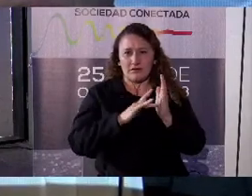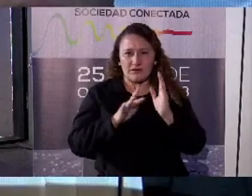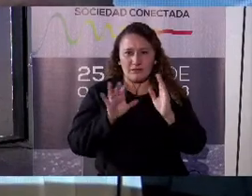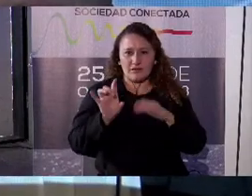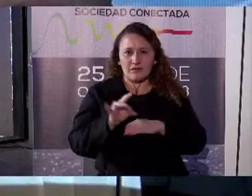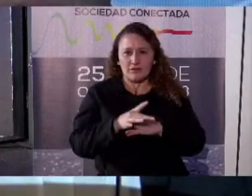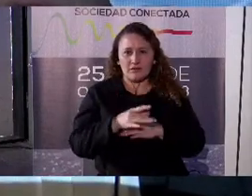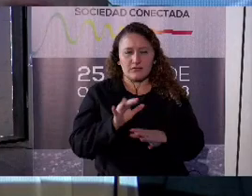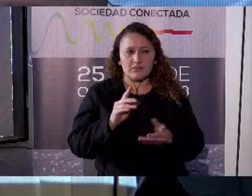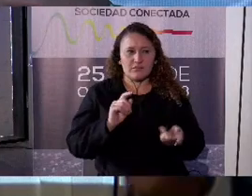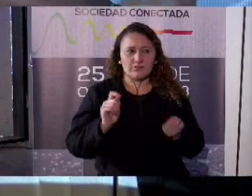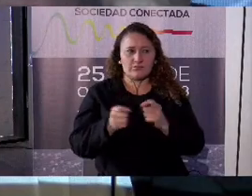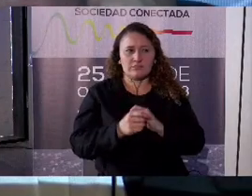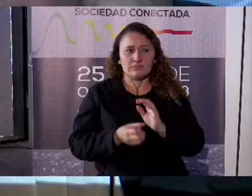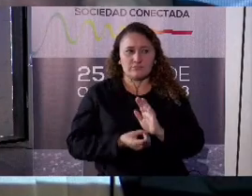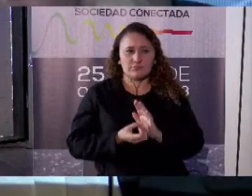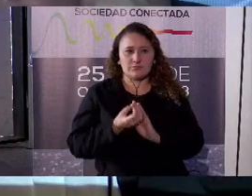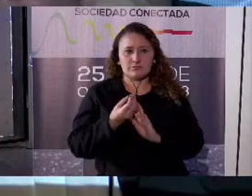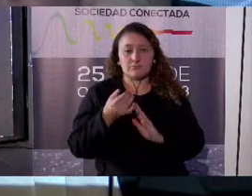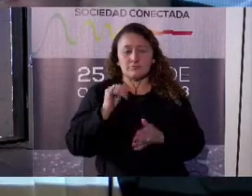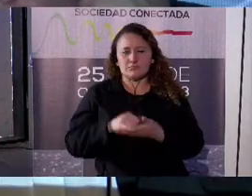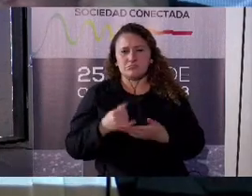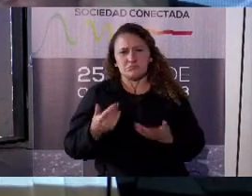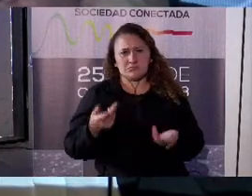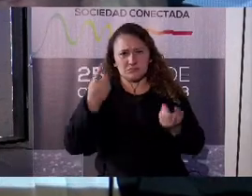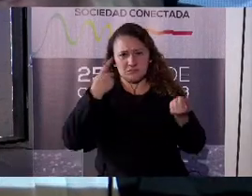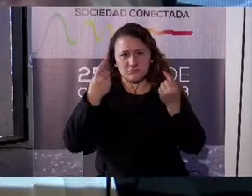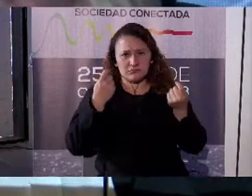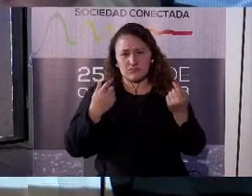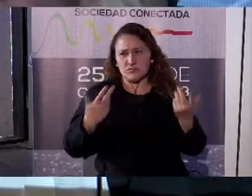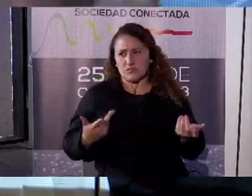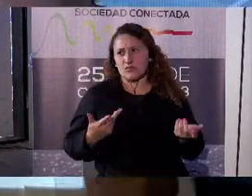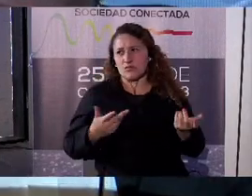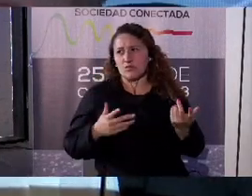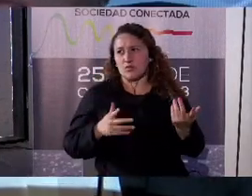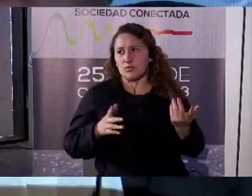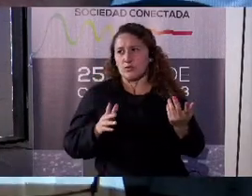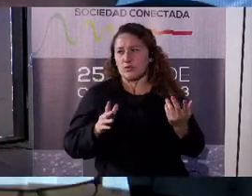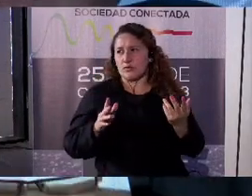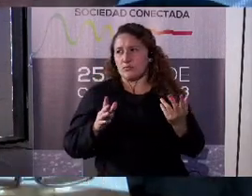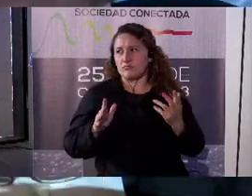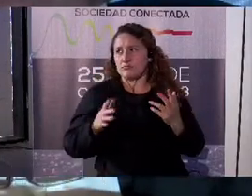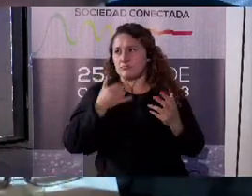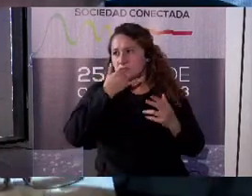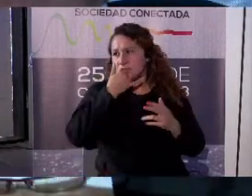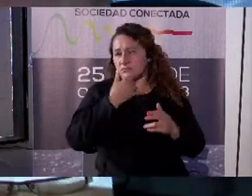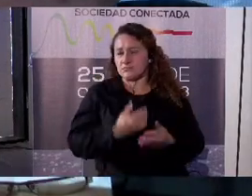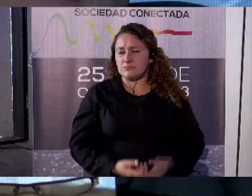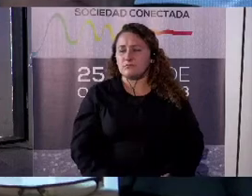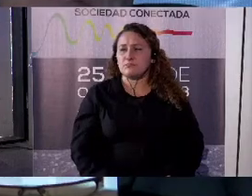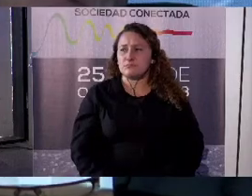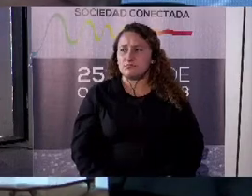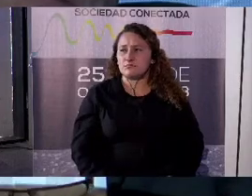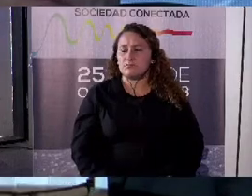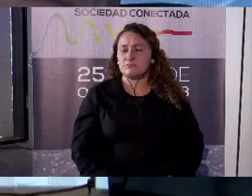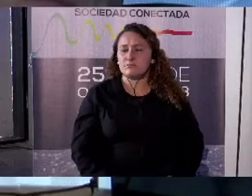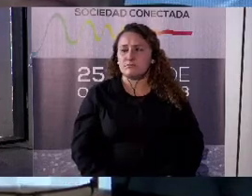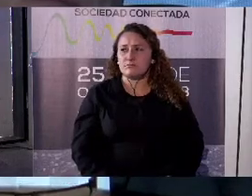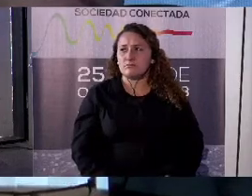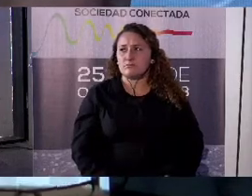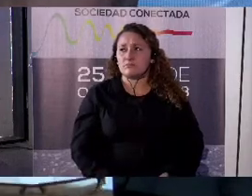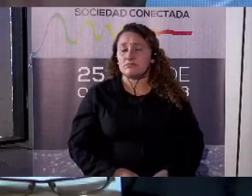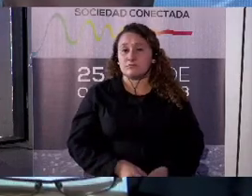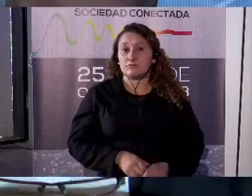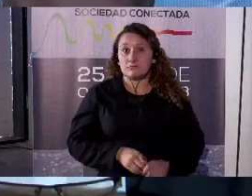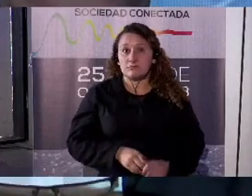industrias podrías contarnos cómo es esa estrategia En qué digamos en En qué se están basando precisamente una de